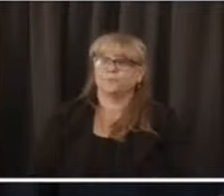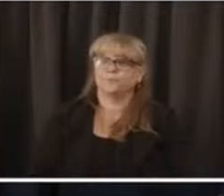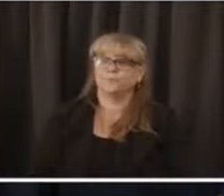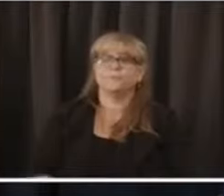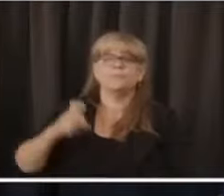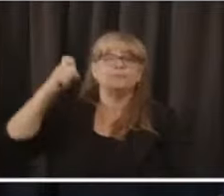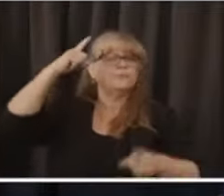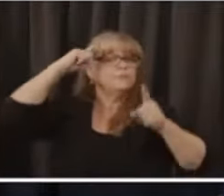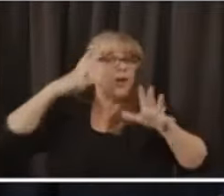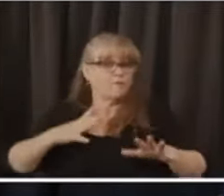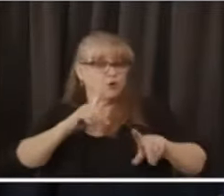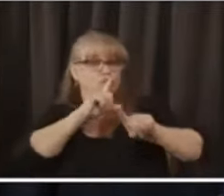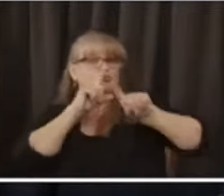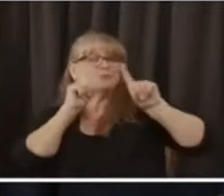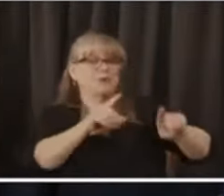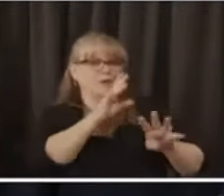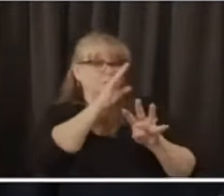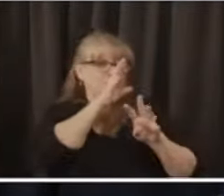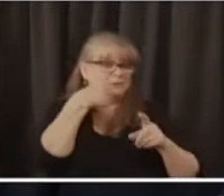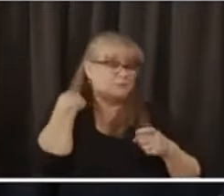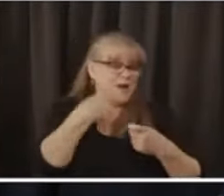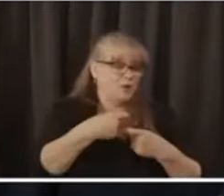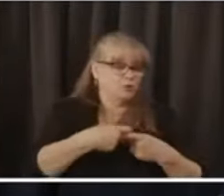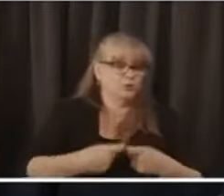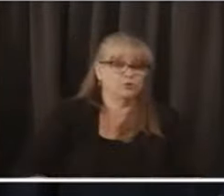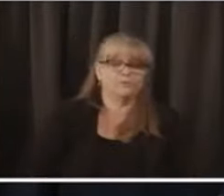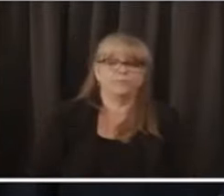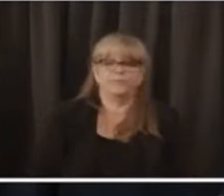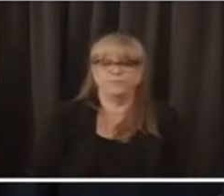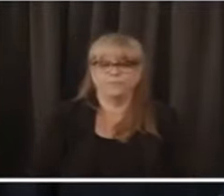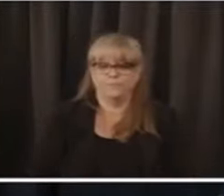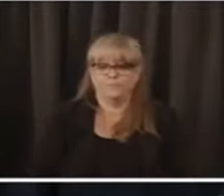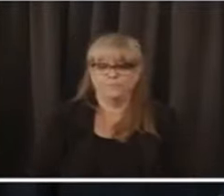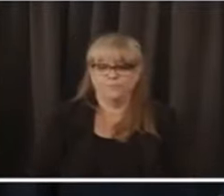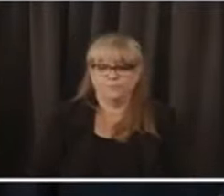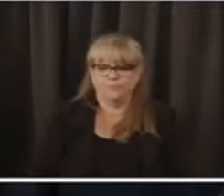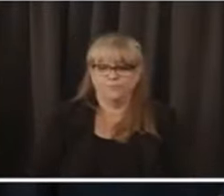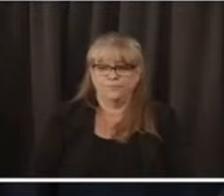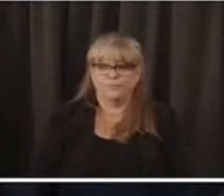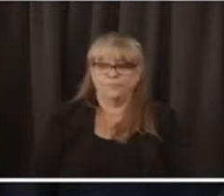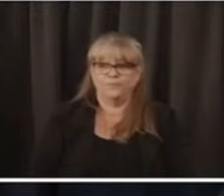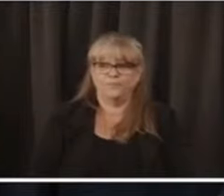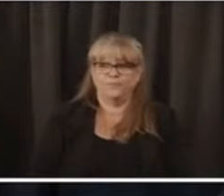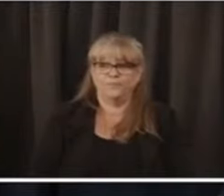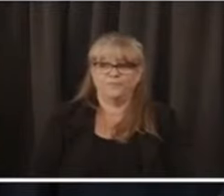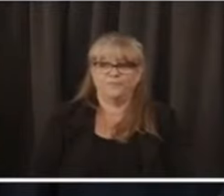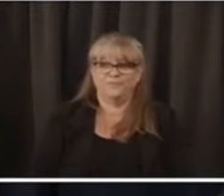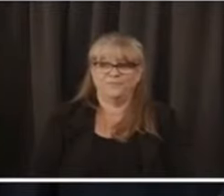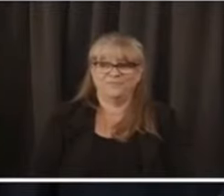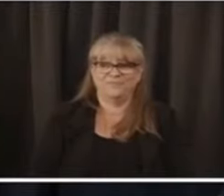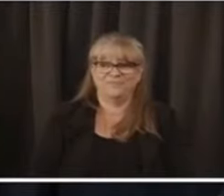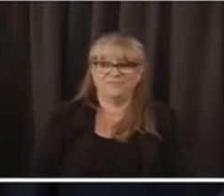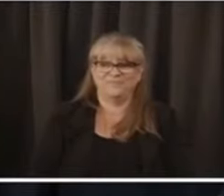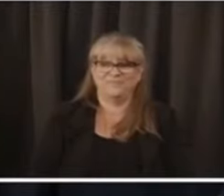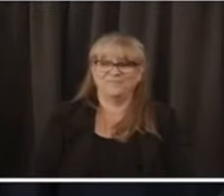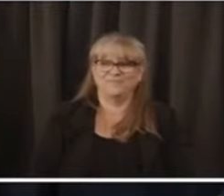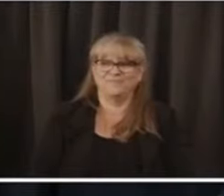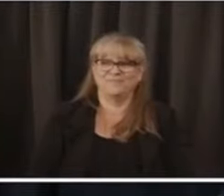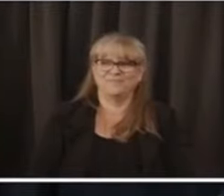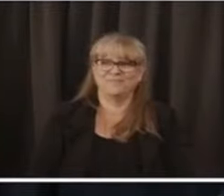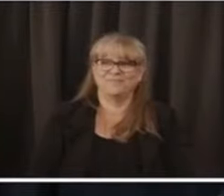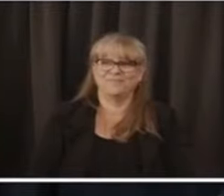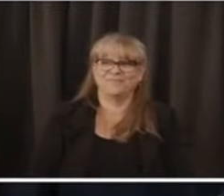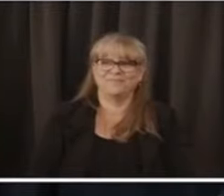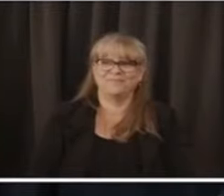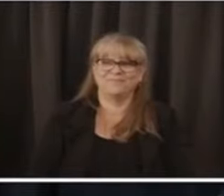Colorado no vacunados todavía corren un gran riesgo de contraer este virus mortal y sin la vacuna